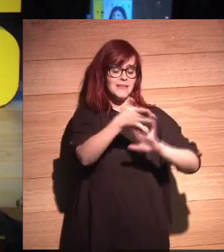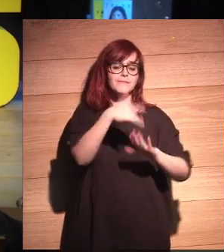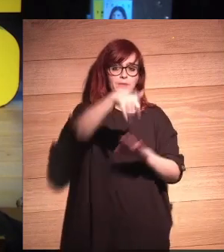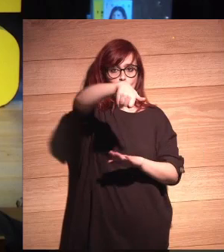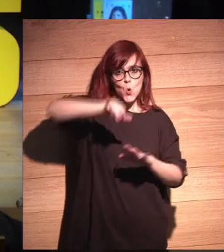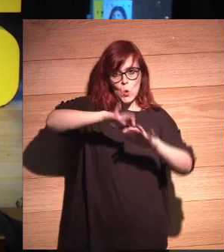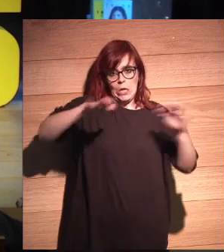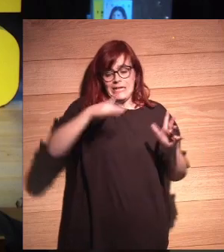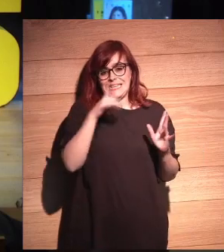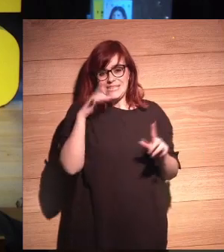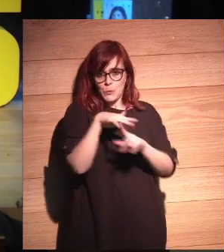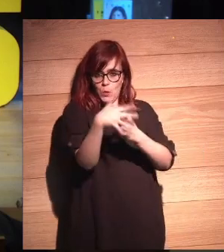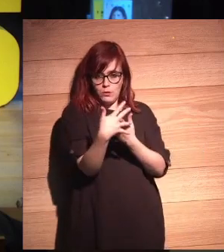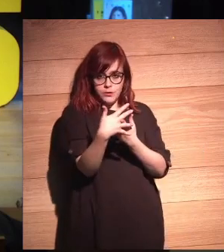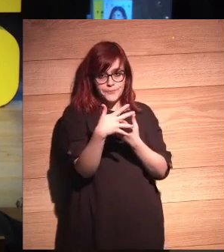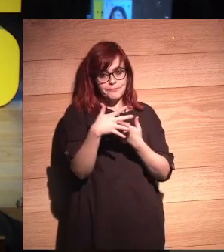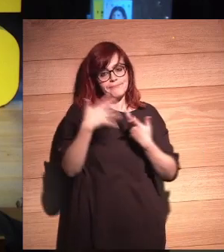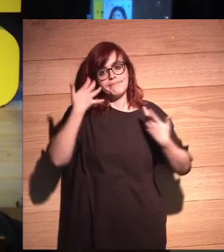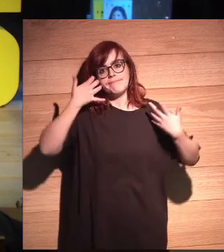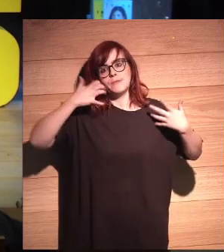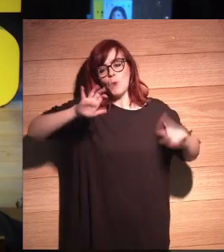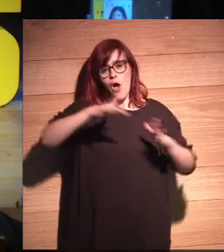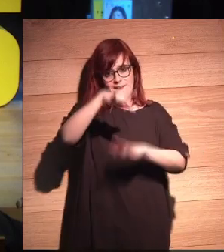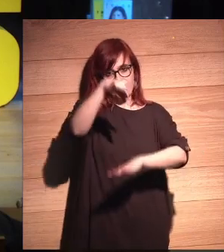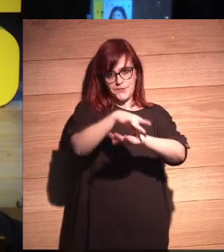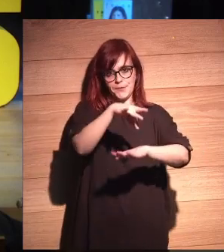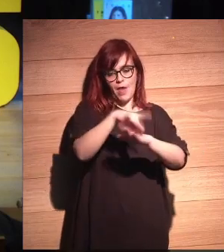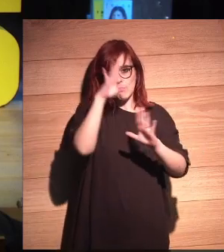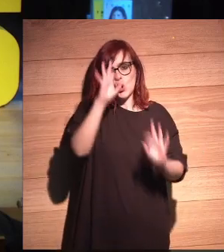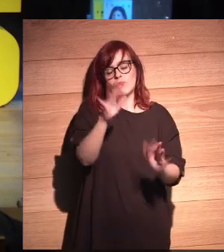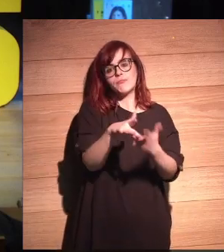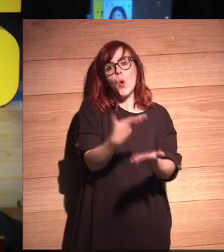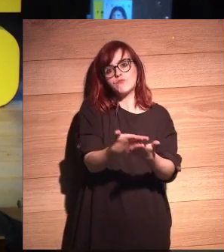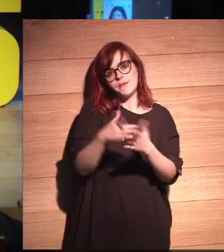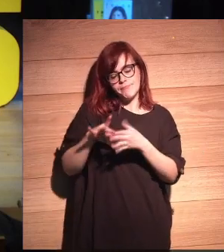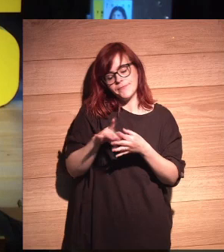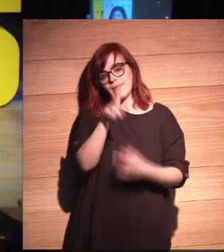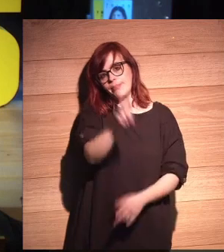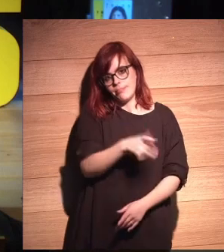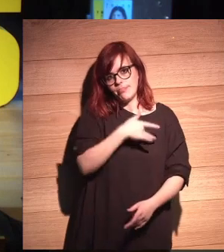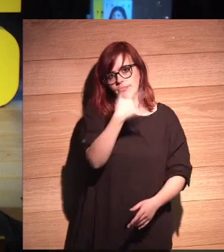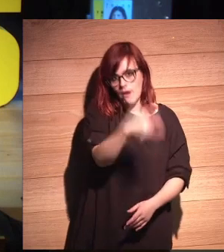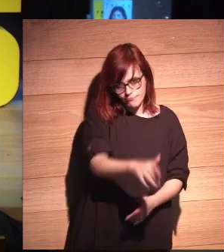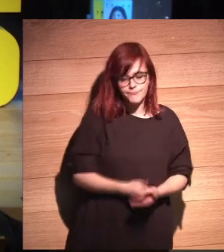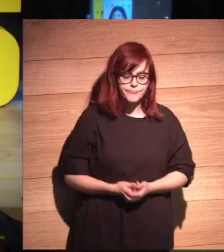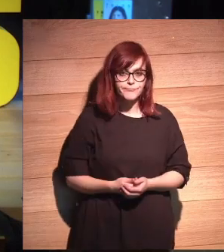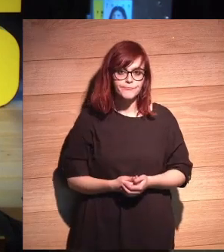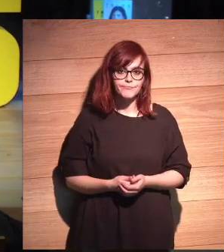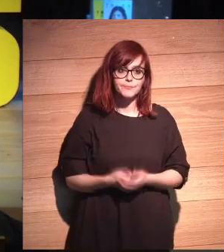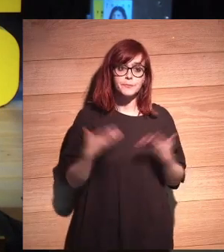solo se hace en situaciones en las que exista una patología que lo justifique, ¿no?